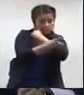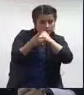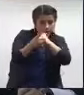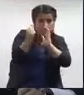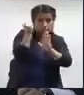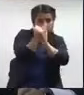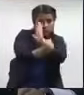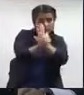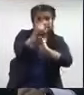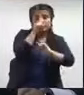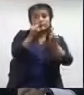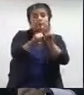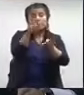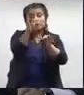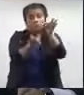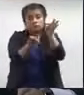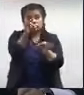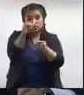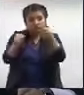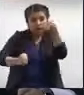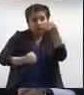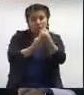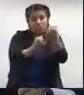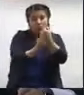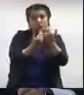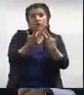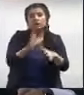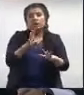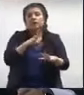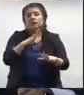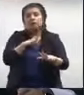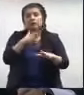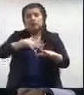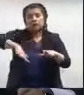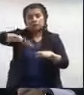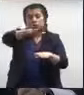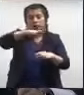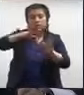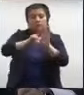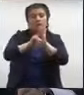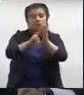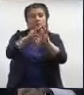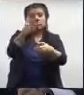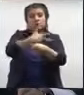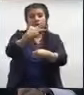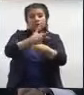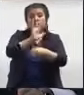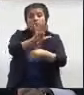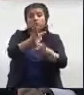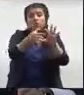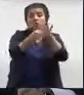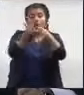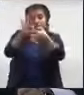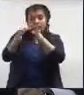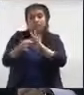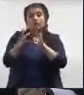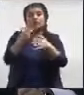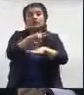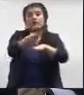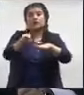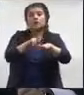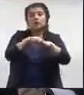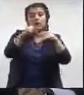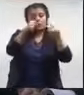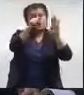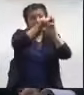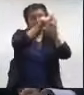de la Administración de Justicia y con competencia en toda la República. Su organización es de naturaleza